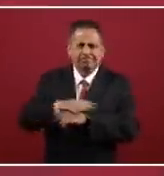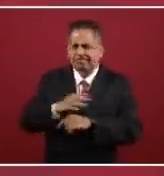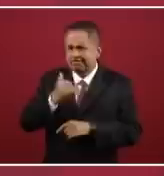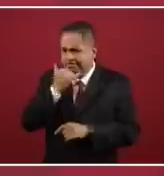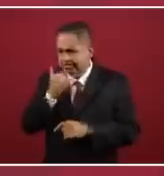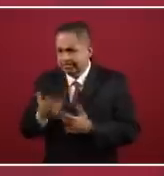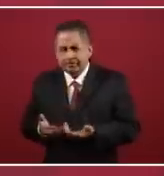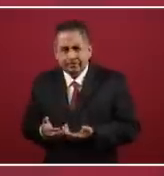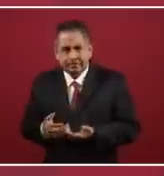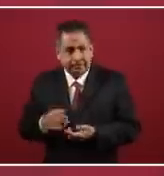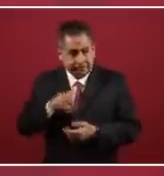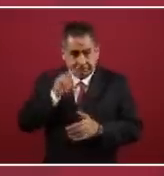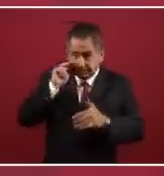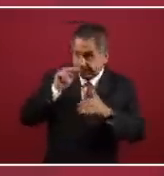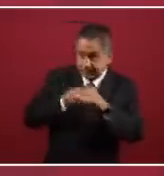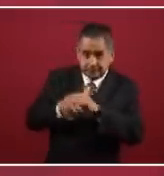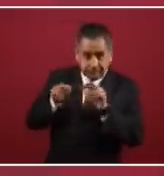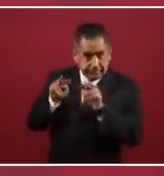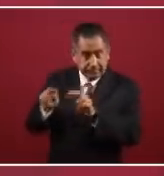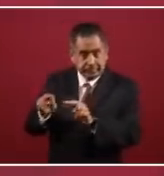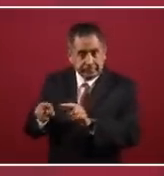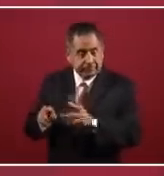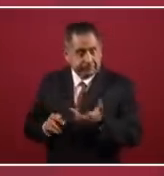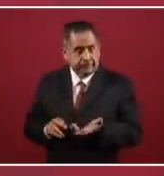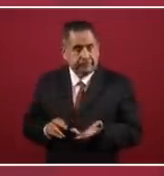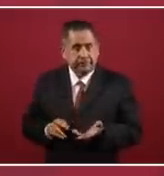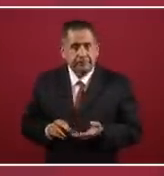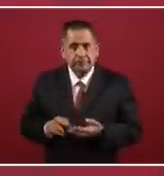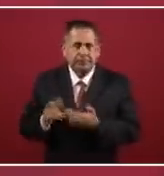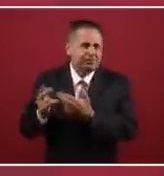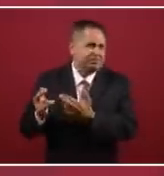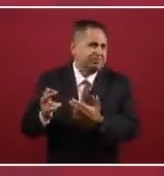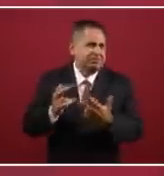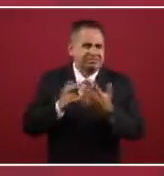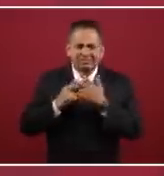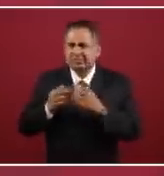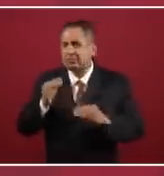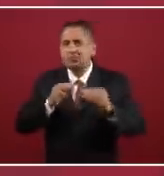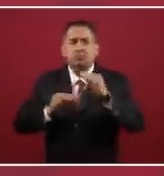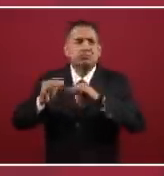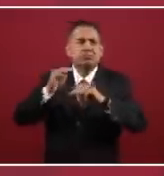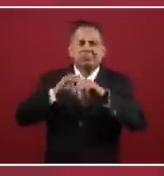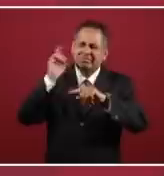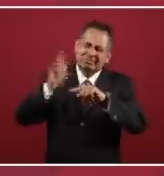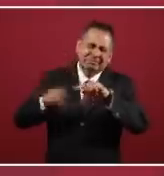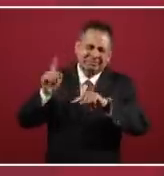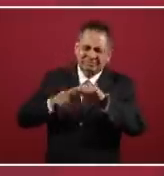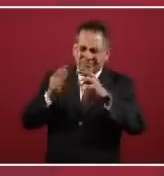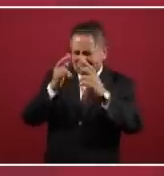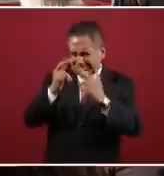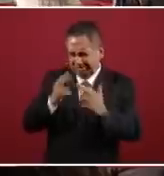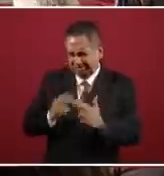Es cosa de ir a la zona, ¿sí? Destruyeron cerros completos